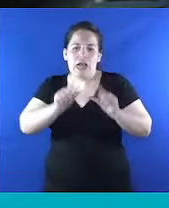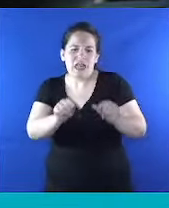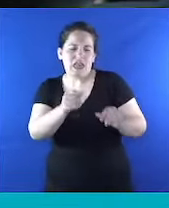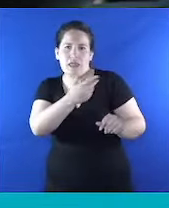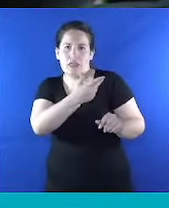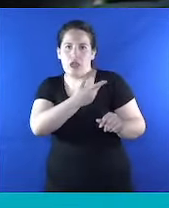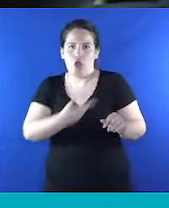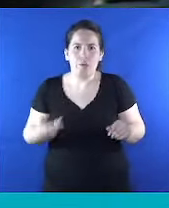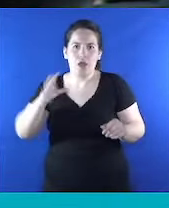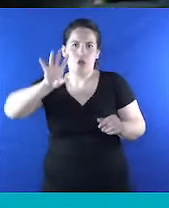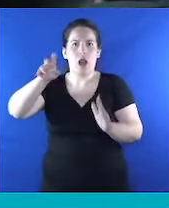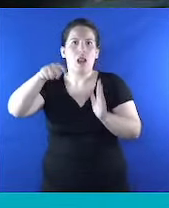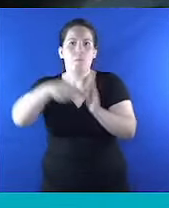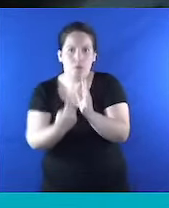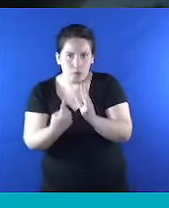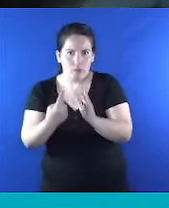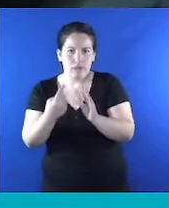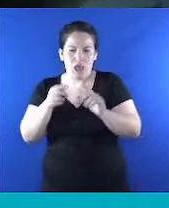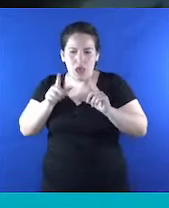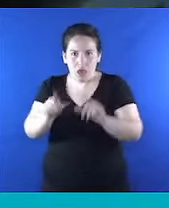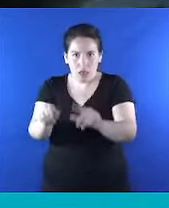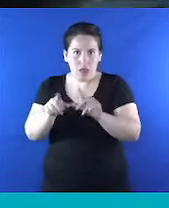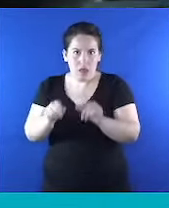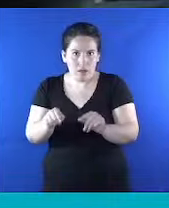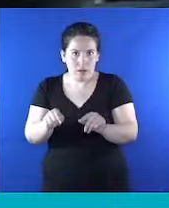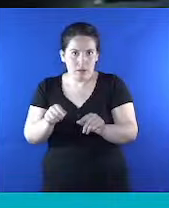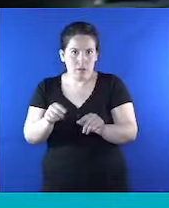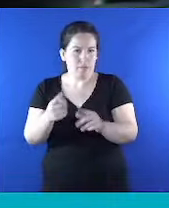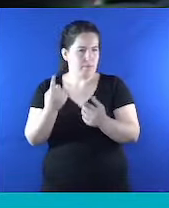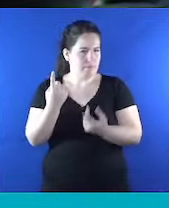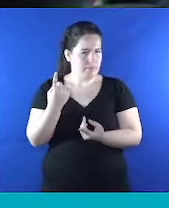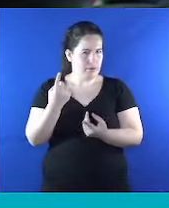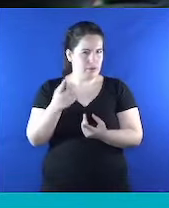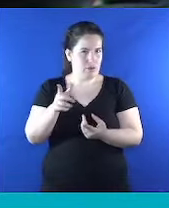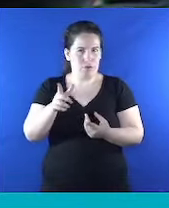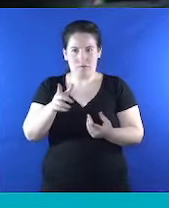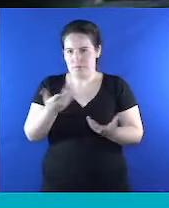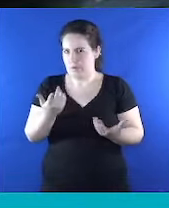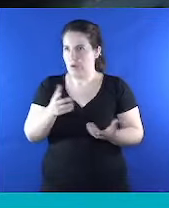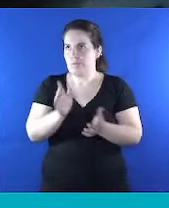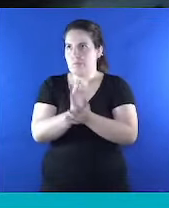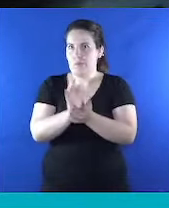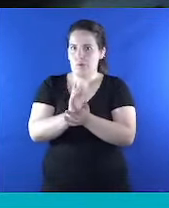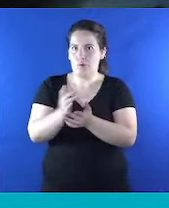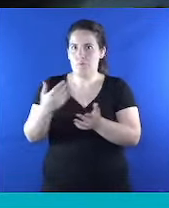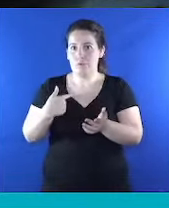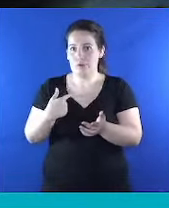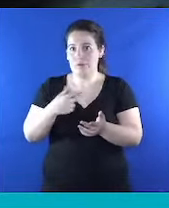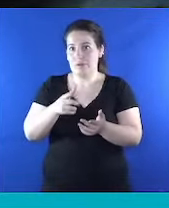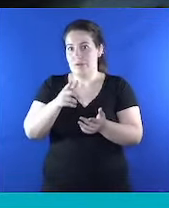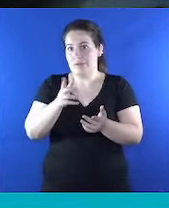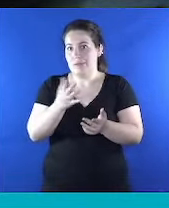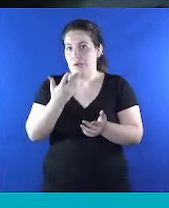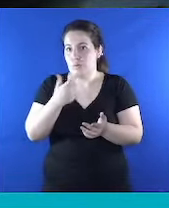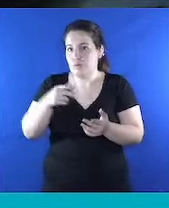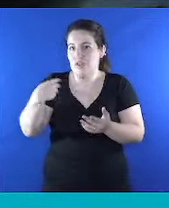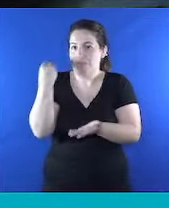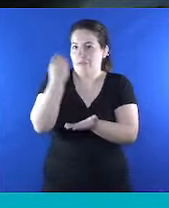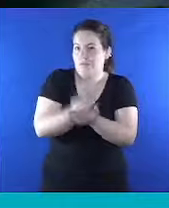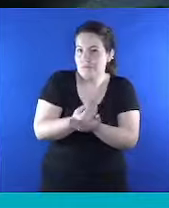gobierno provincial pero no parecer que les gusta ser funcionales al gobierno